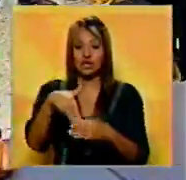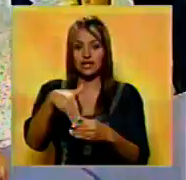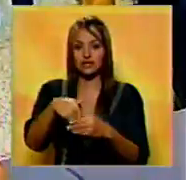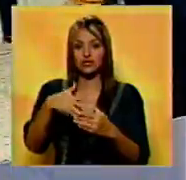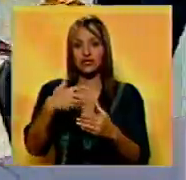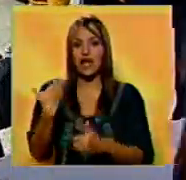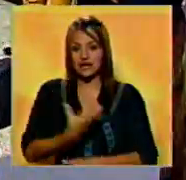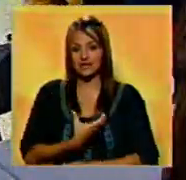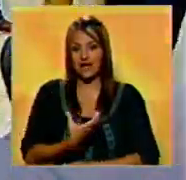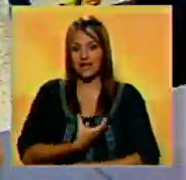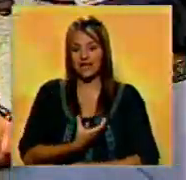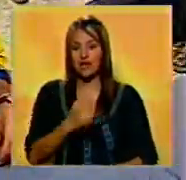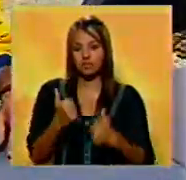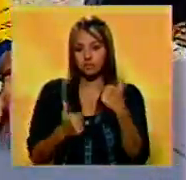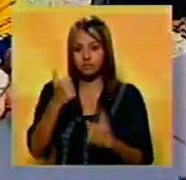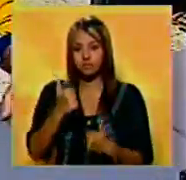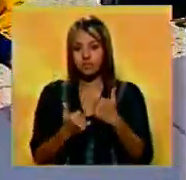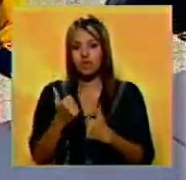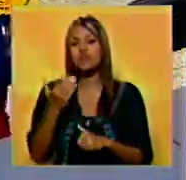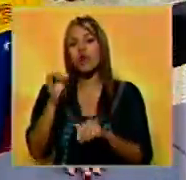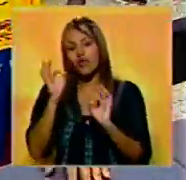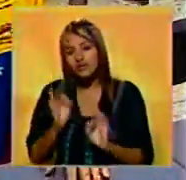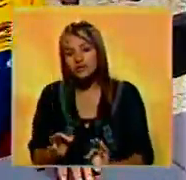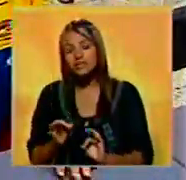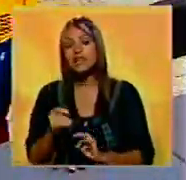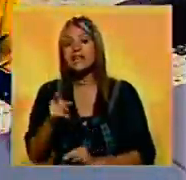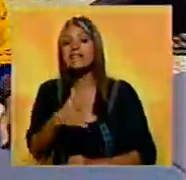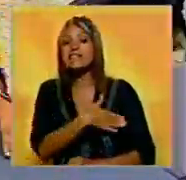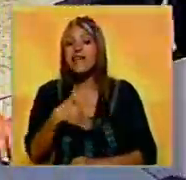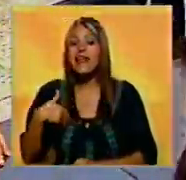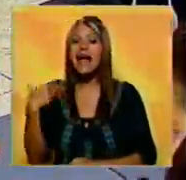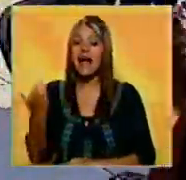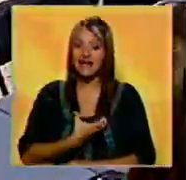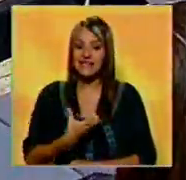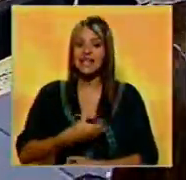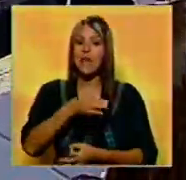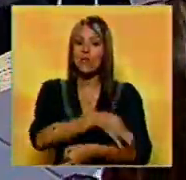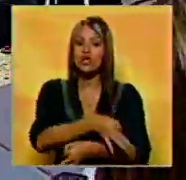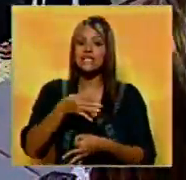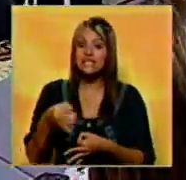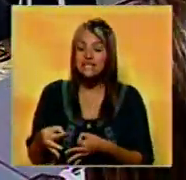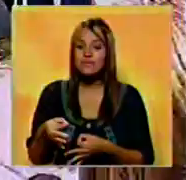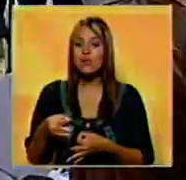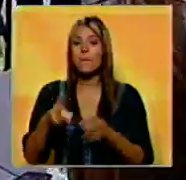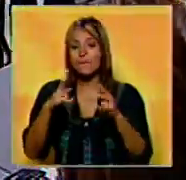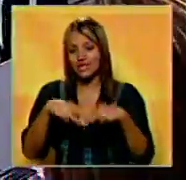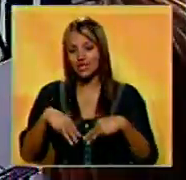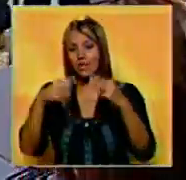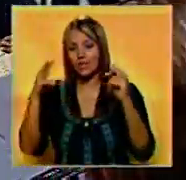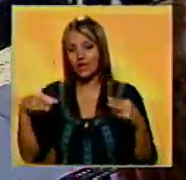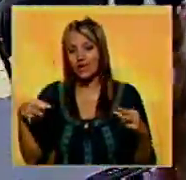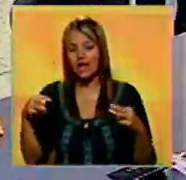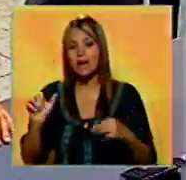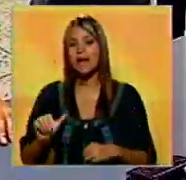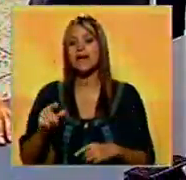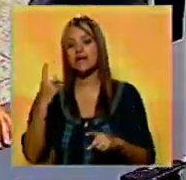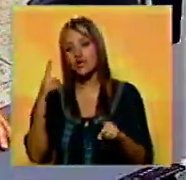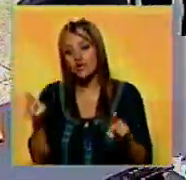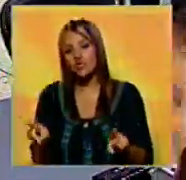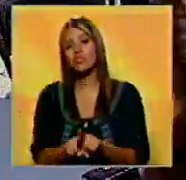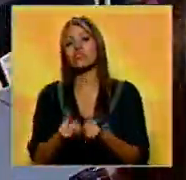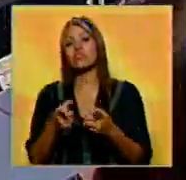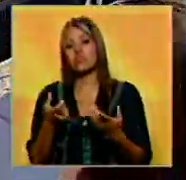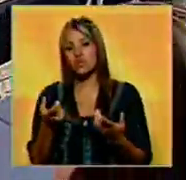va precisamente a lo que les habíamos señalado, aspirar a la alcaldía del municipio, a la alcaldía metropolitana, a la alcaldía mayor, también conocida